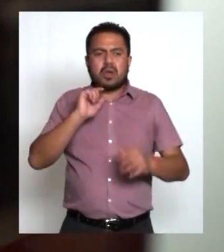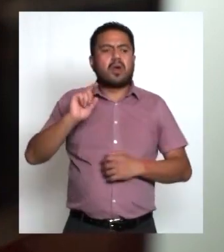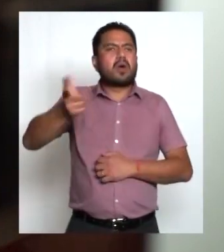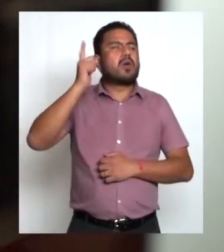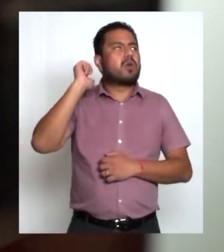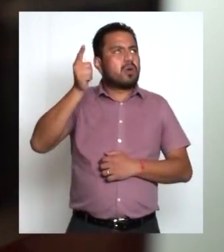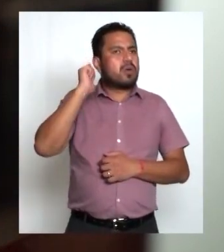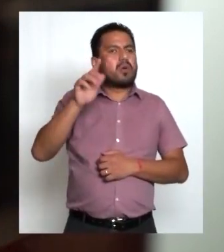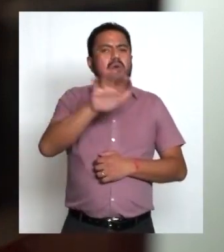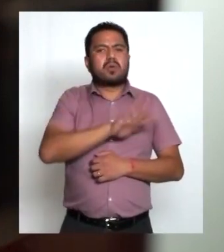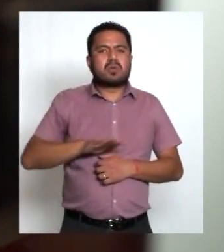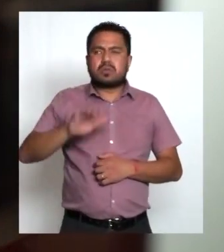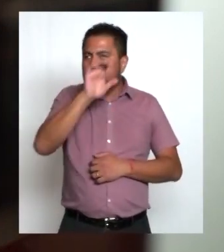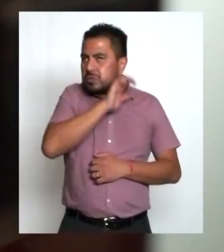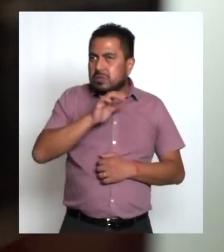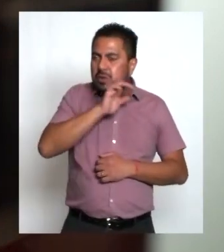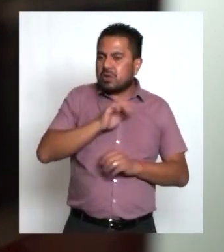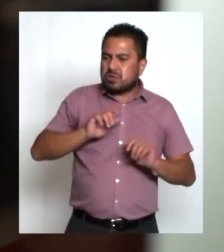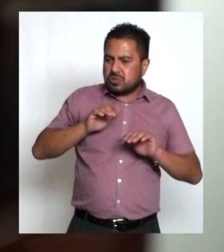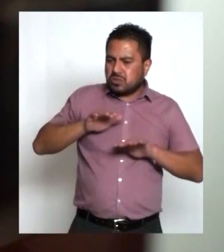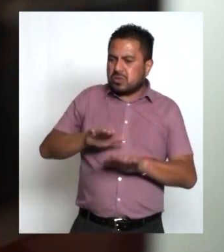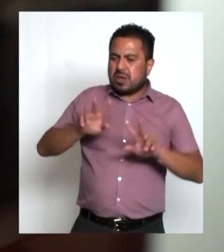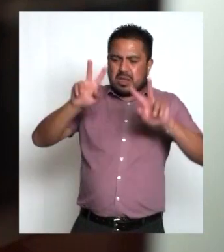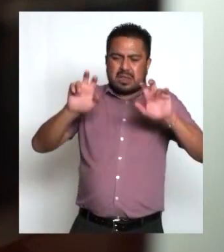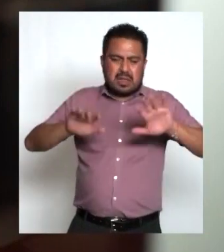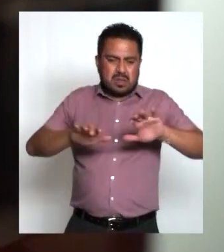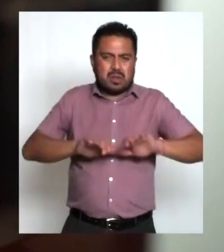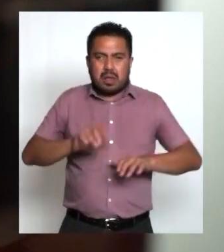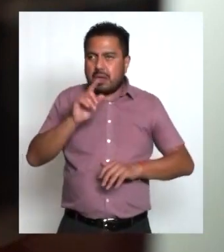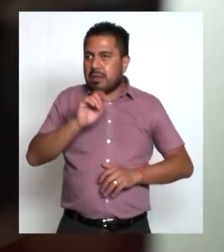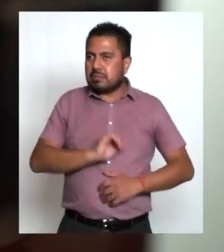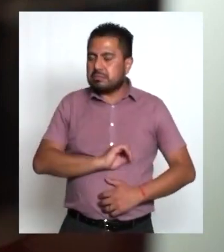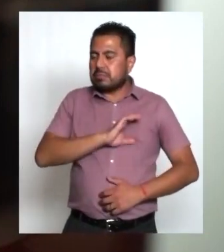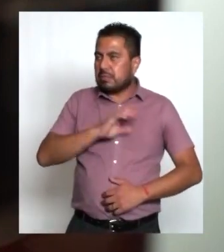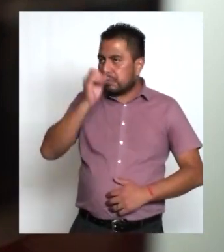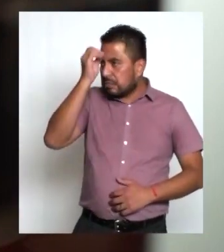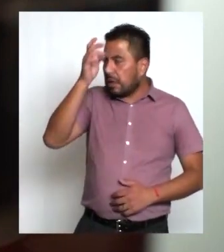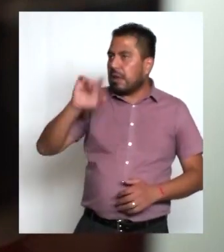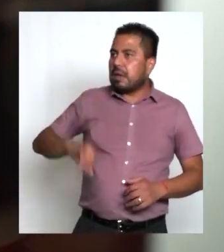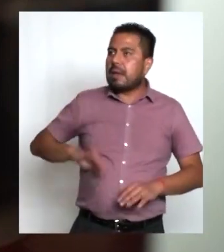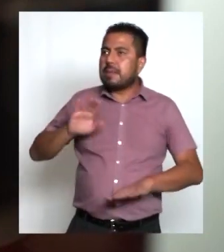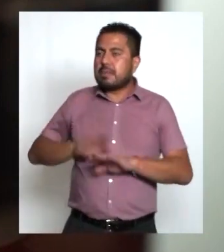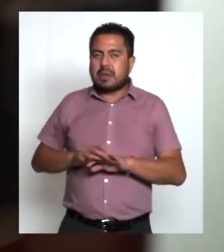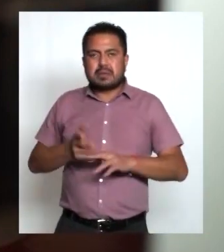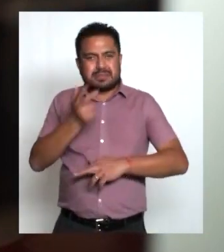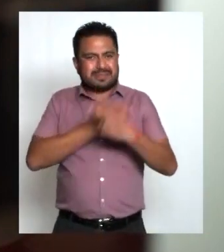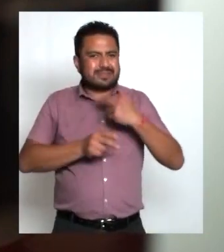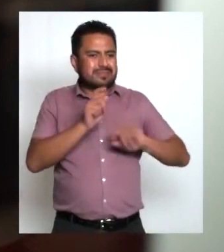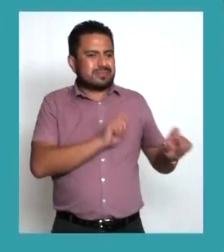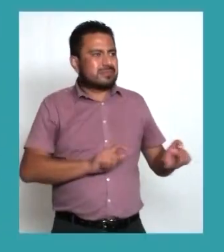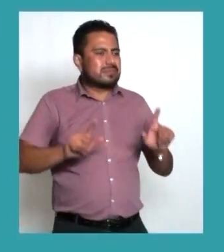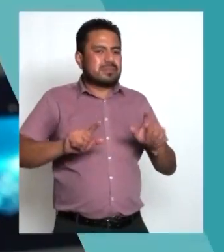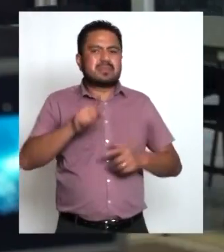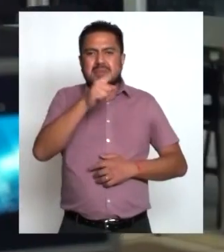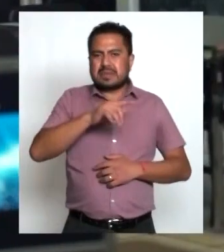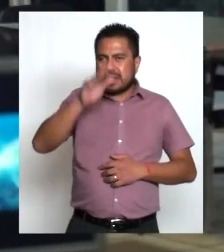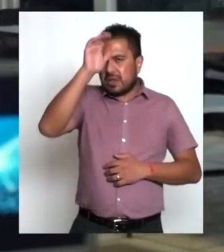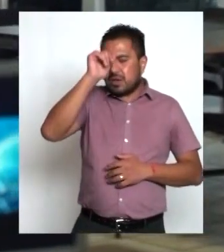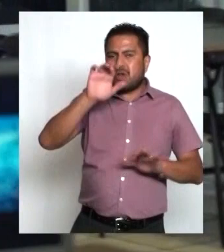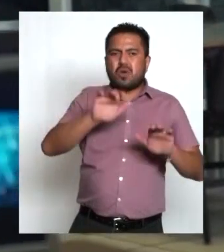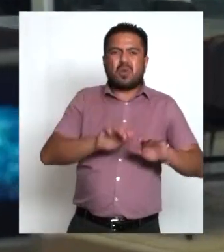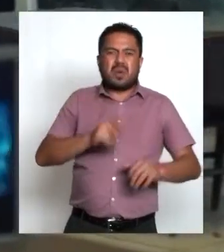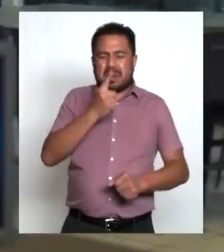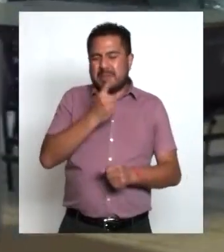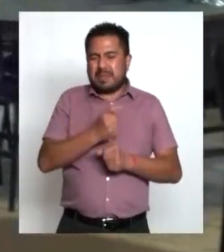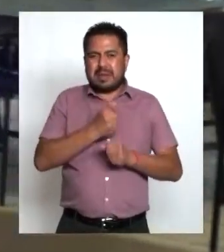entrevista. Esperamos que su curiosidad sobre las computadoras solo haya crecido más. Y bueno, regresamos al programa. ¿Recuerdas